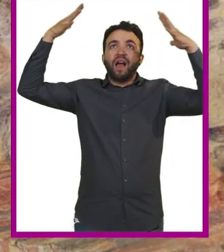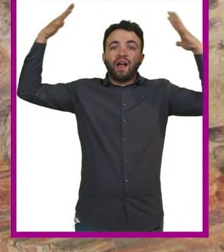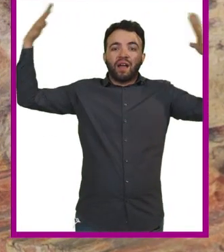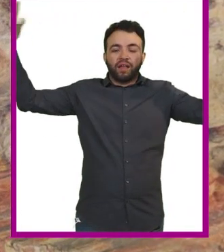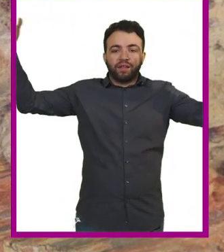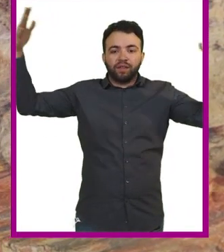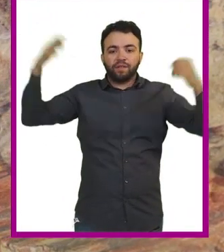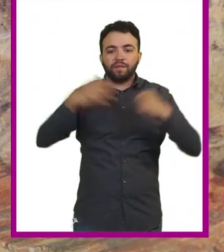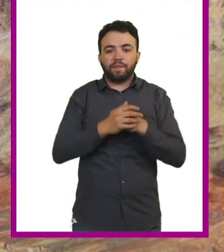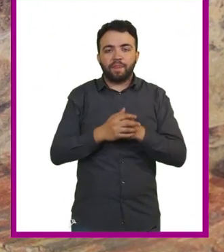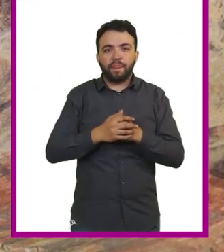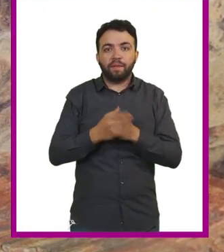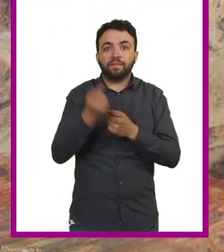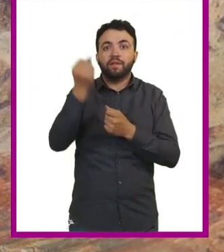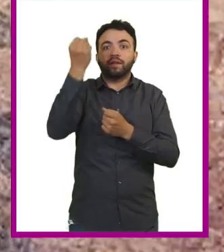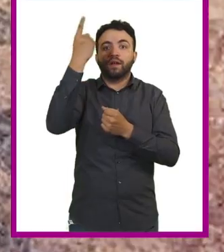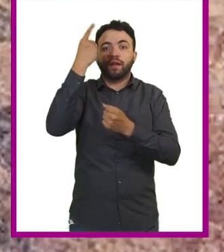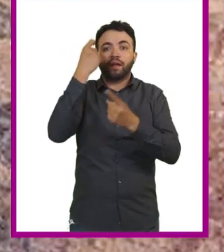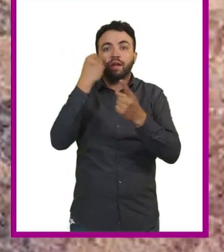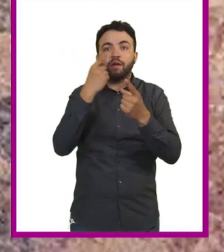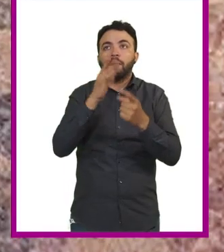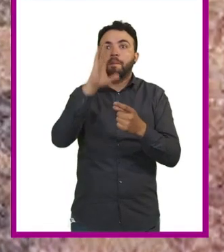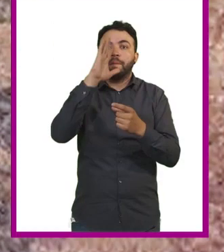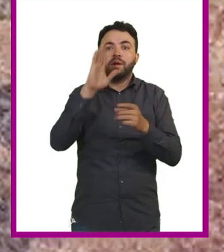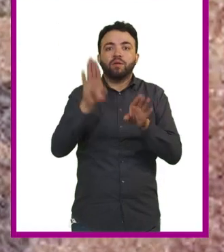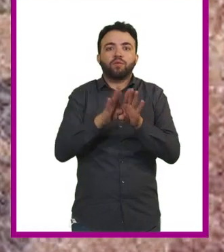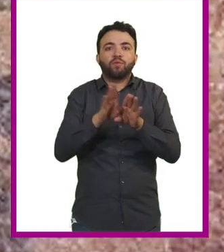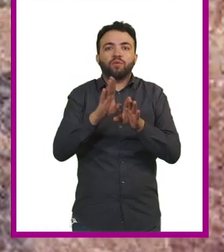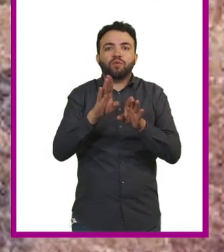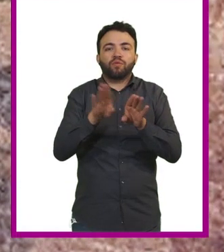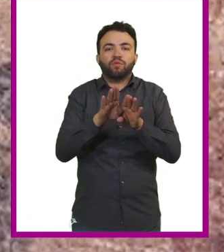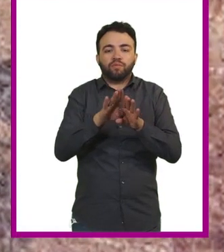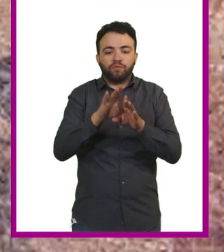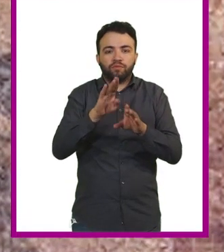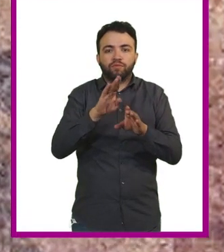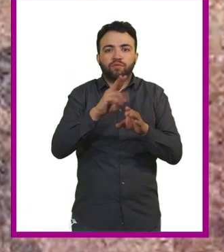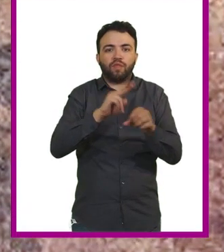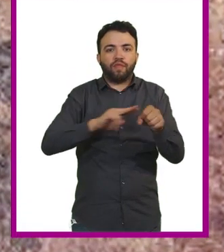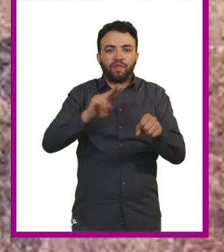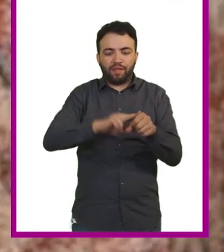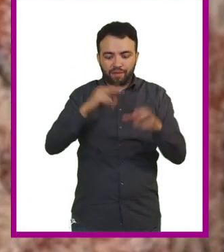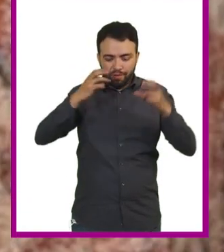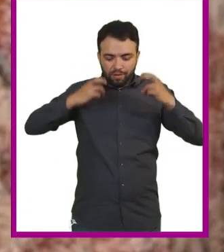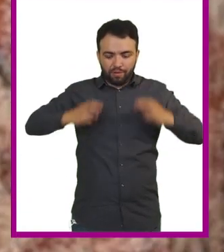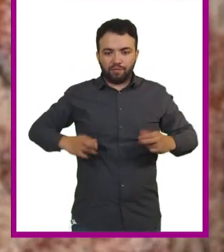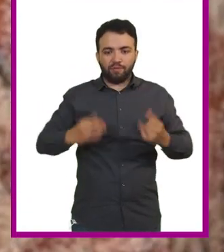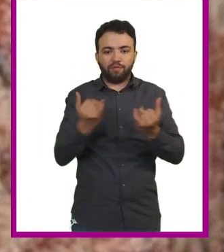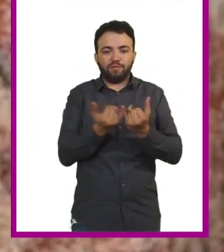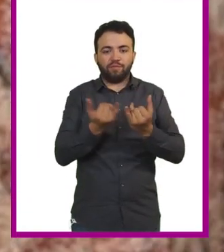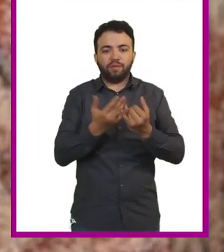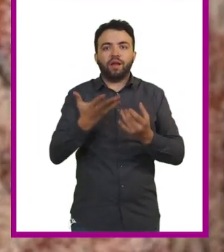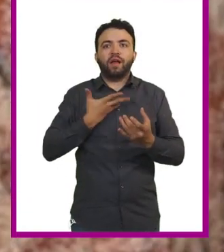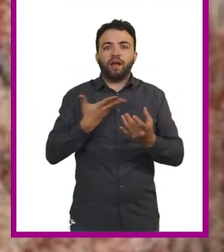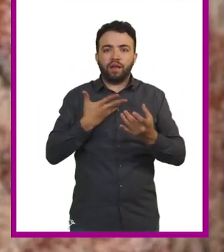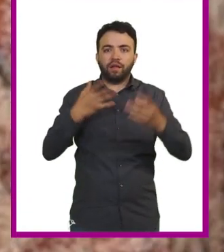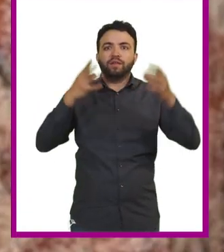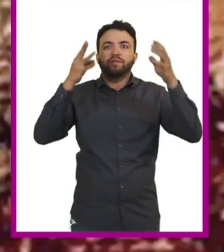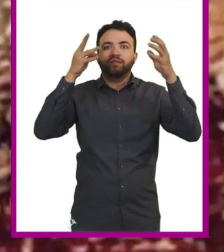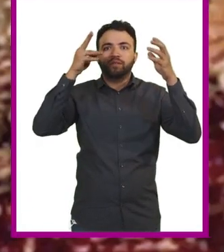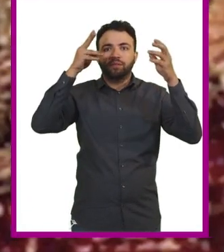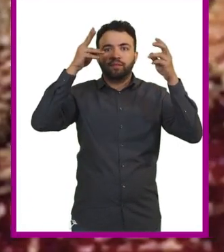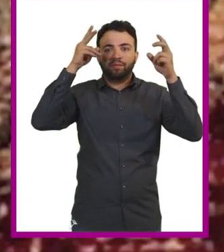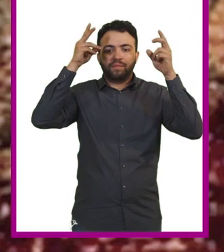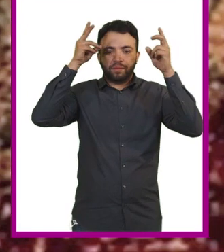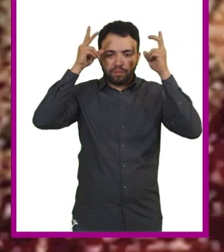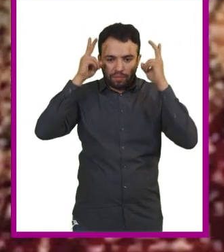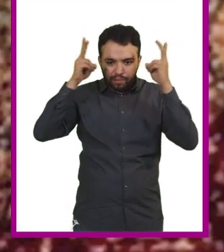y algunas miden más del tamaño natural, ¿sí? Y tenemos predominantemente venados, borregos cimarrones,